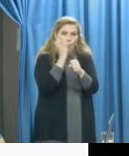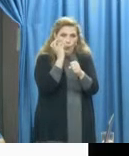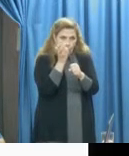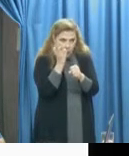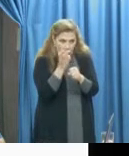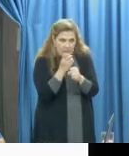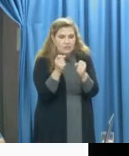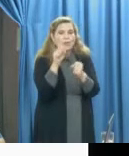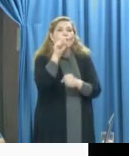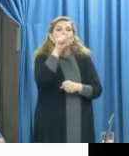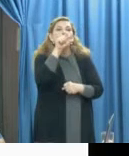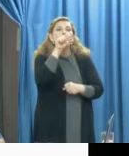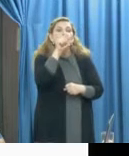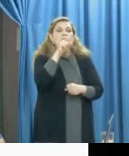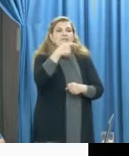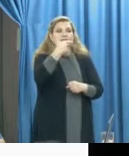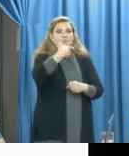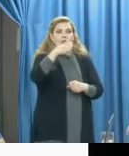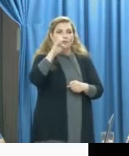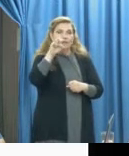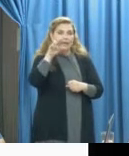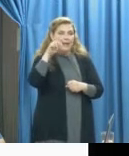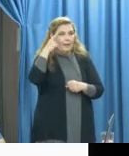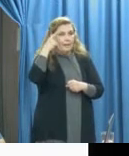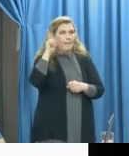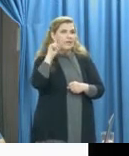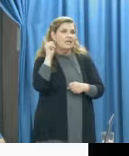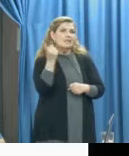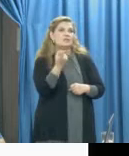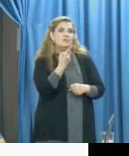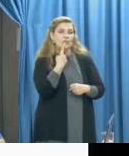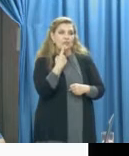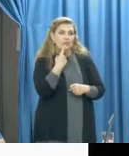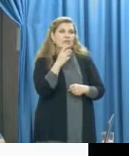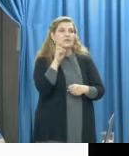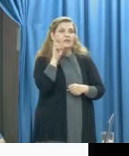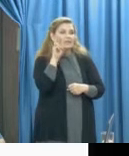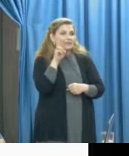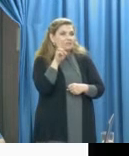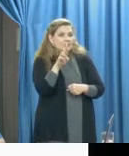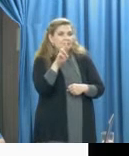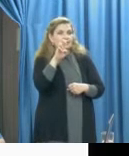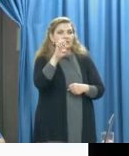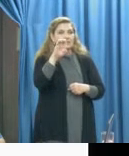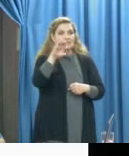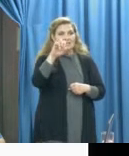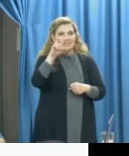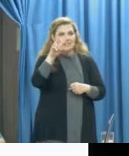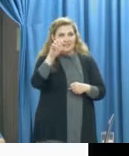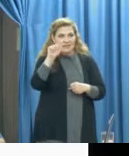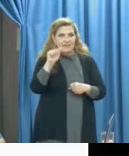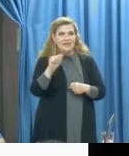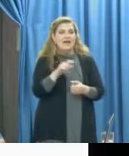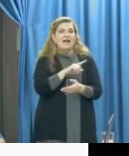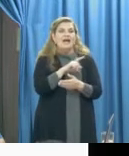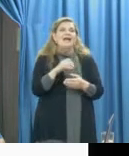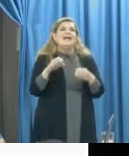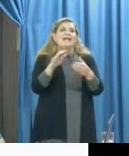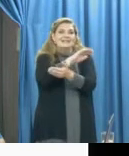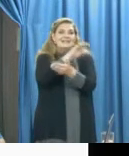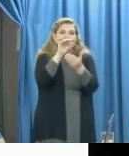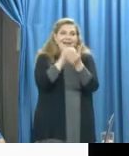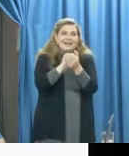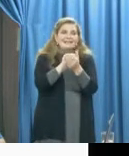coincidieran el gen para la sordera. Entonces, esto es muy frecuente en las recesivas. Tenemos endogamia